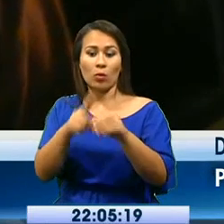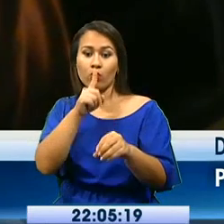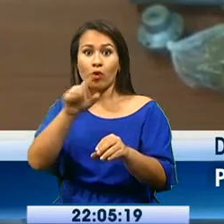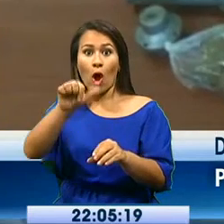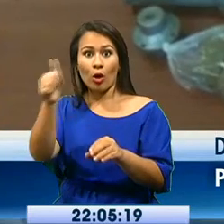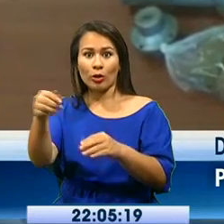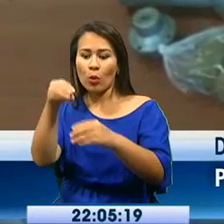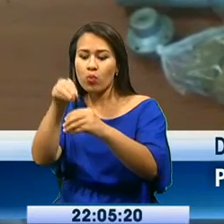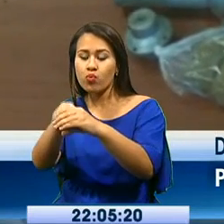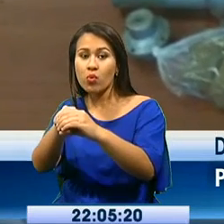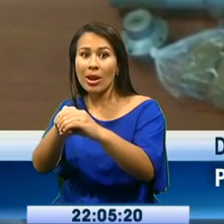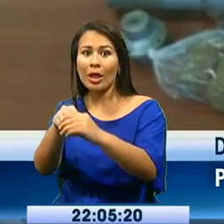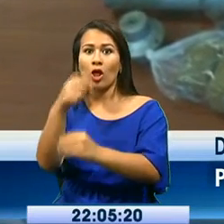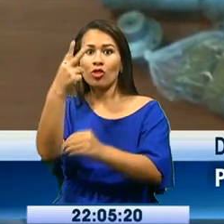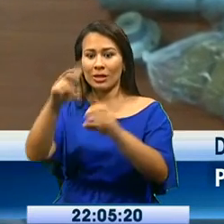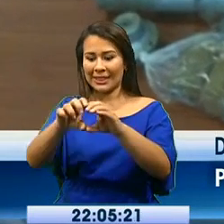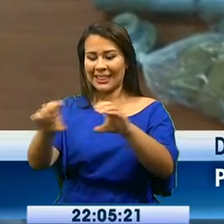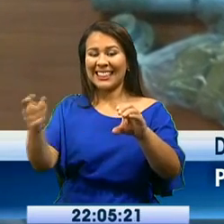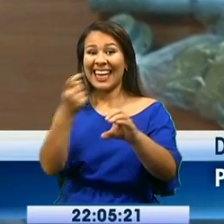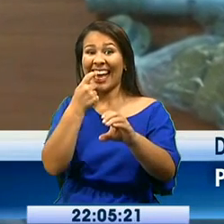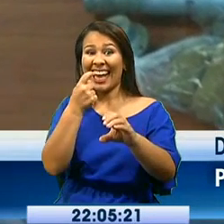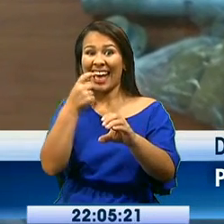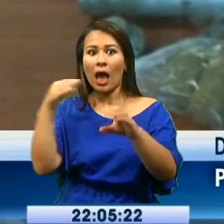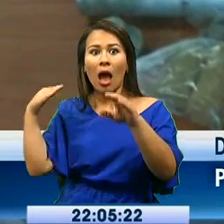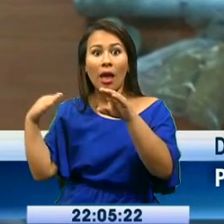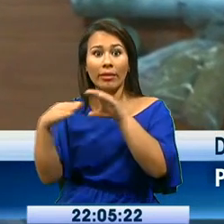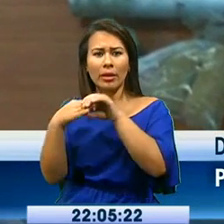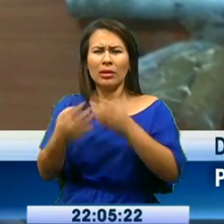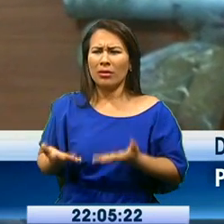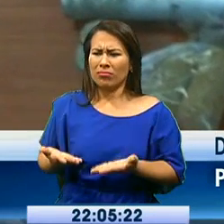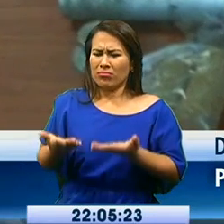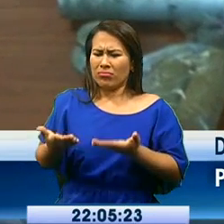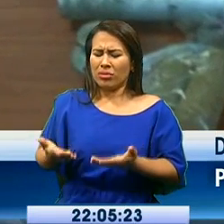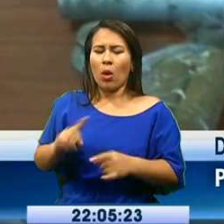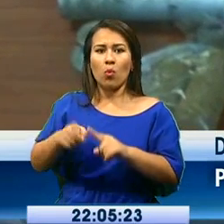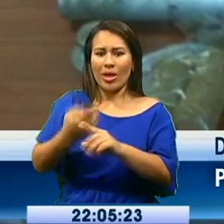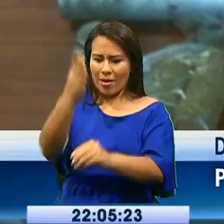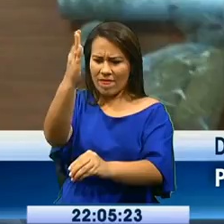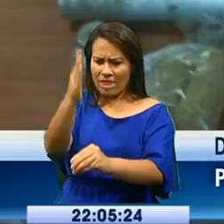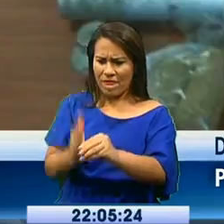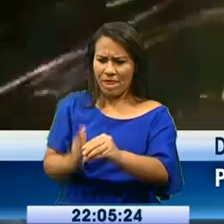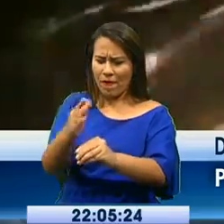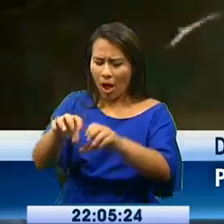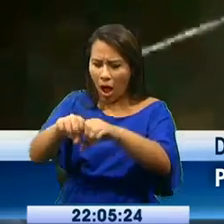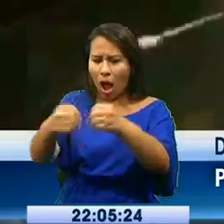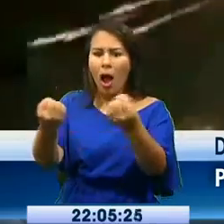automotor encontraron dos tubos de hierro con un peso excesivo. Luego de cortar el metal, la sorpresa.